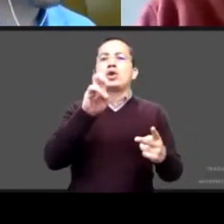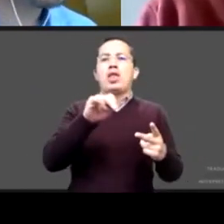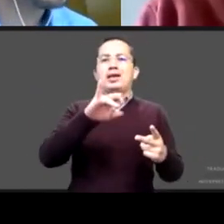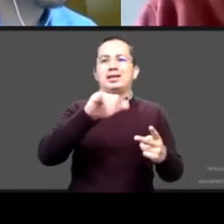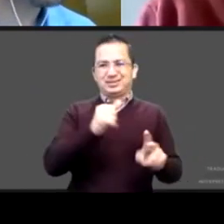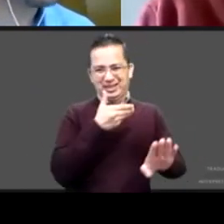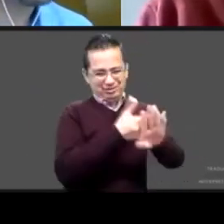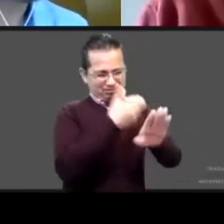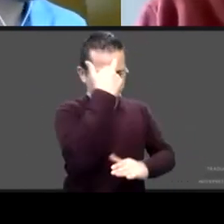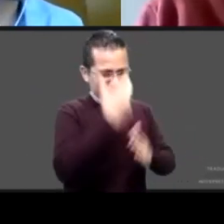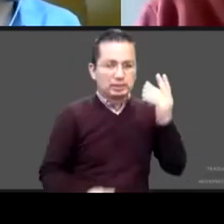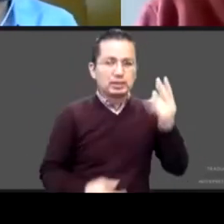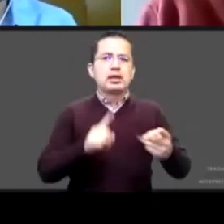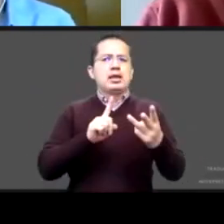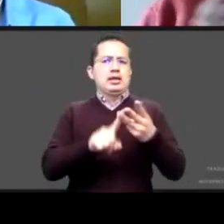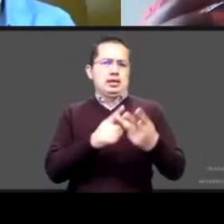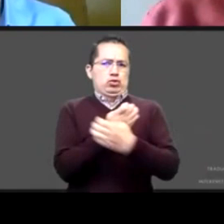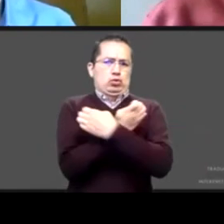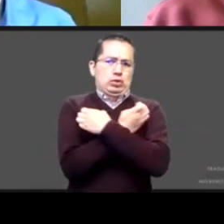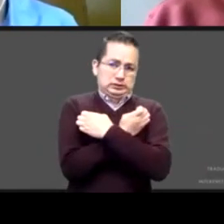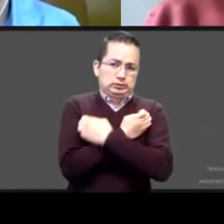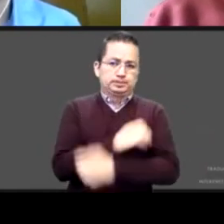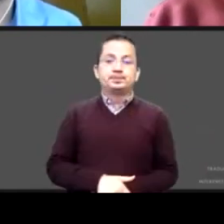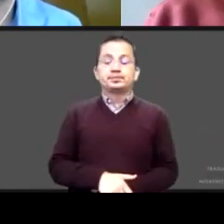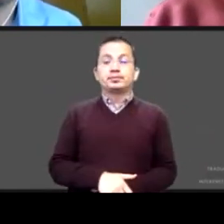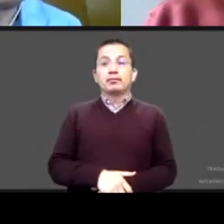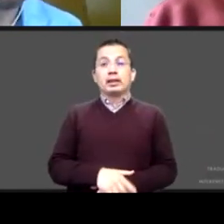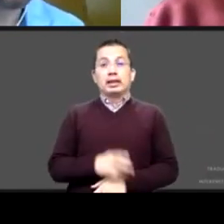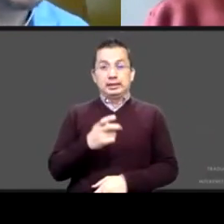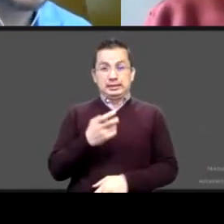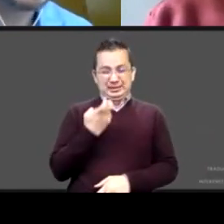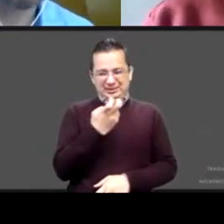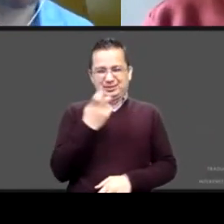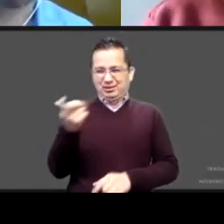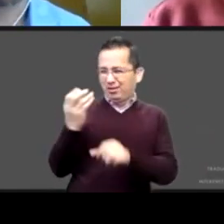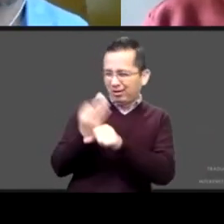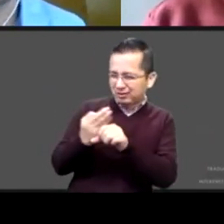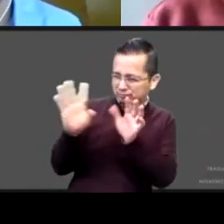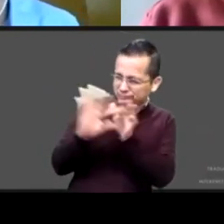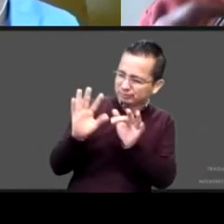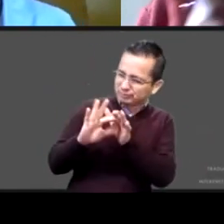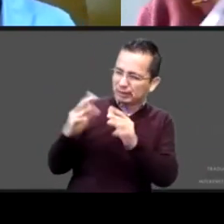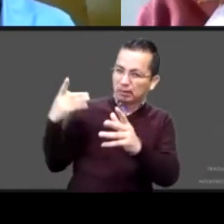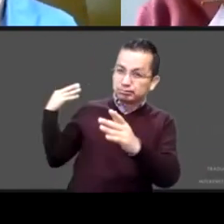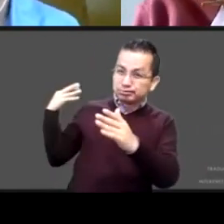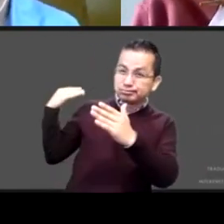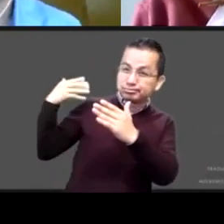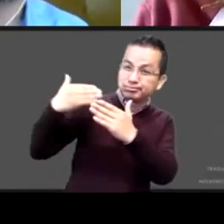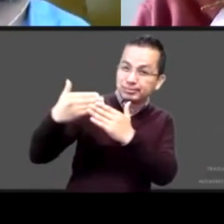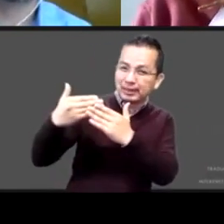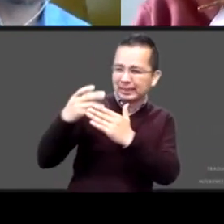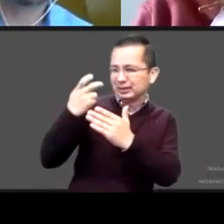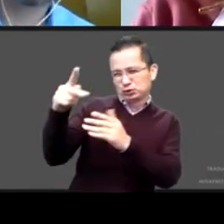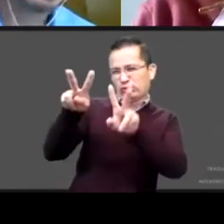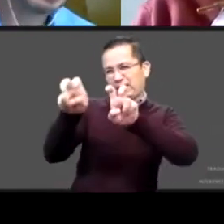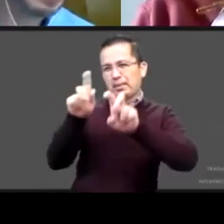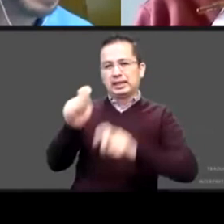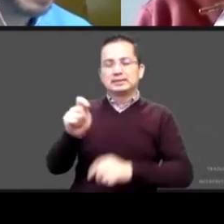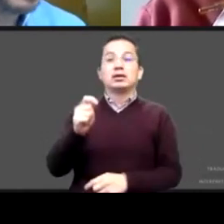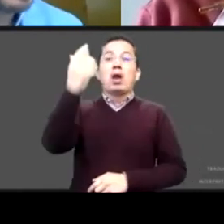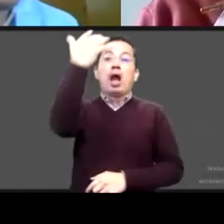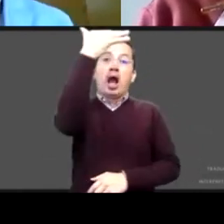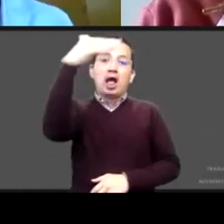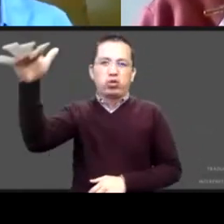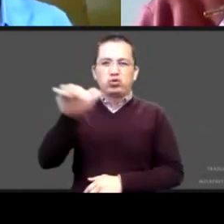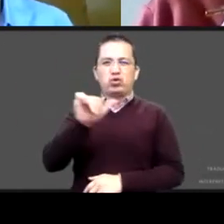Cierro mencionando todo este tema que has mencionado sobre el adultocentrismo como un virus, al que, si me permites, yo le